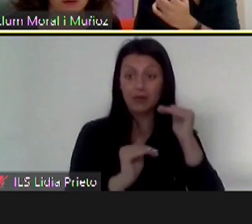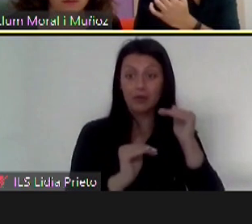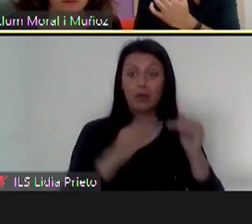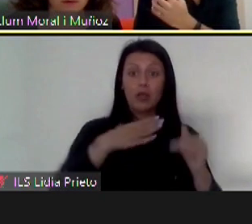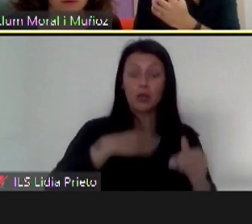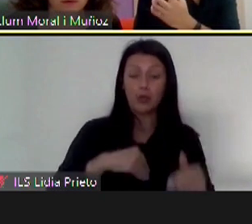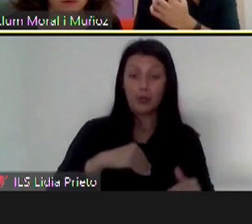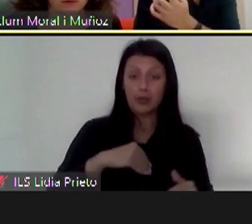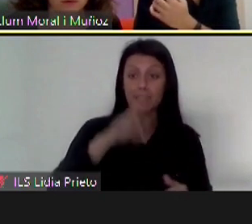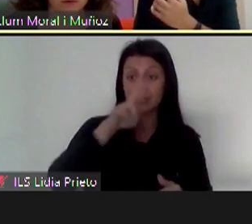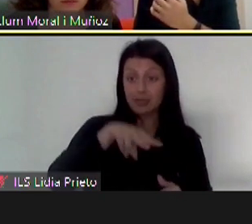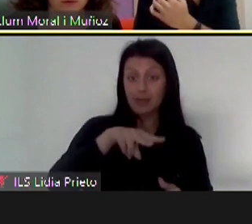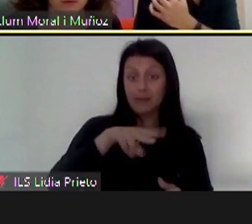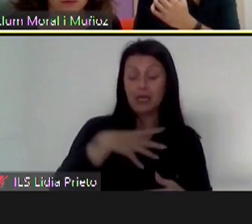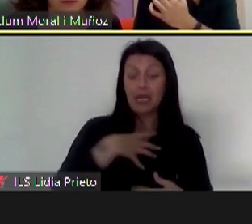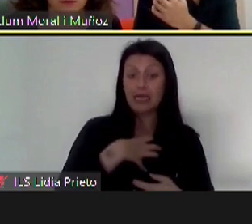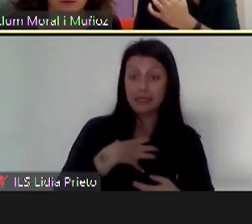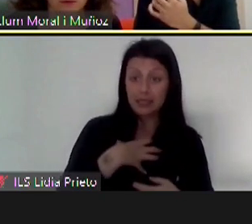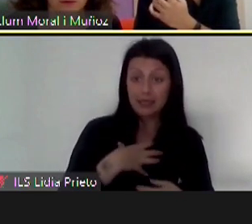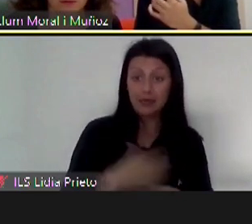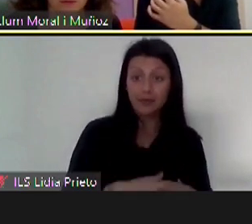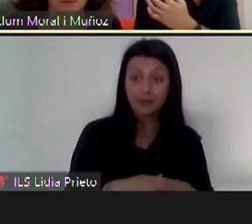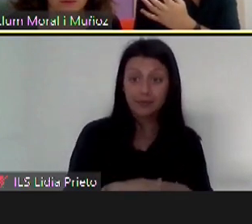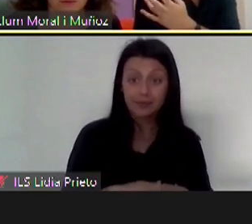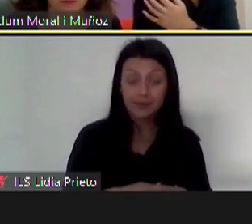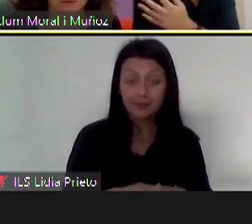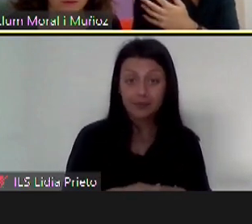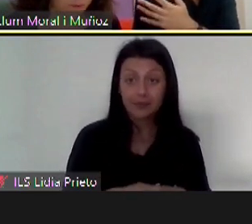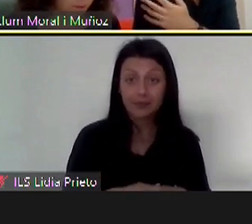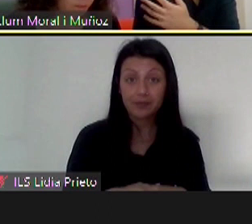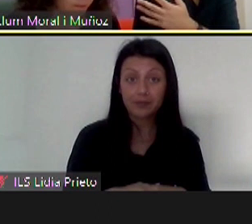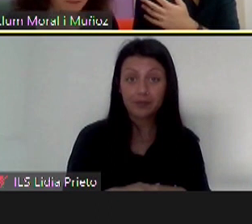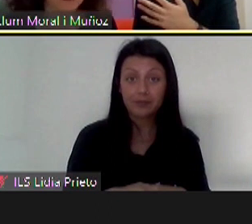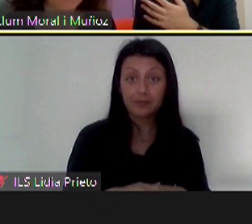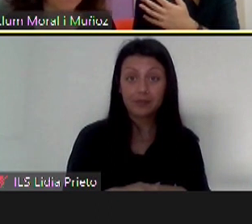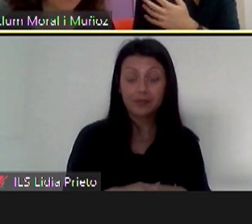también, hipercinéticos y problemas específicos del aprendizaje.